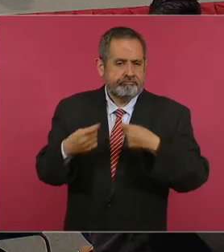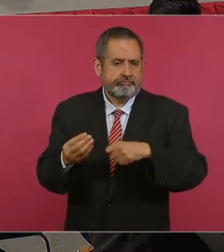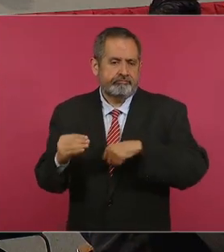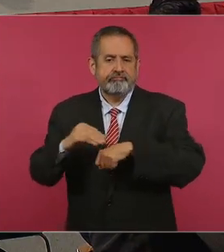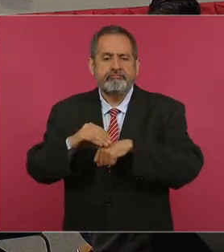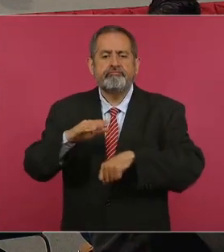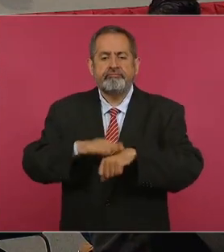con